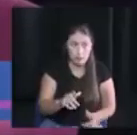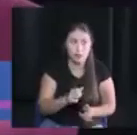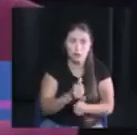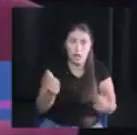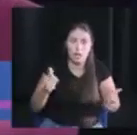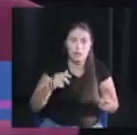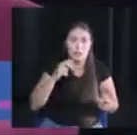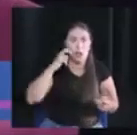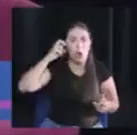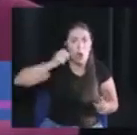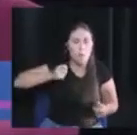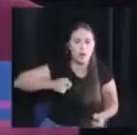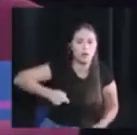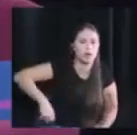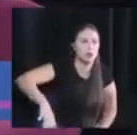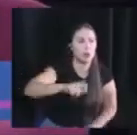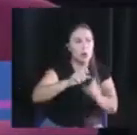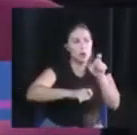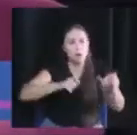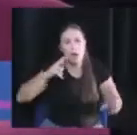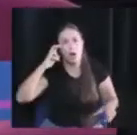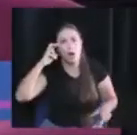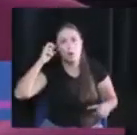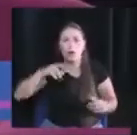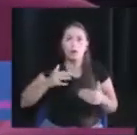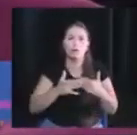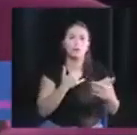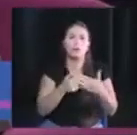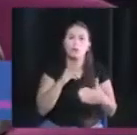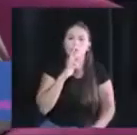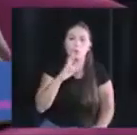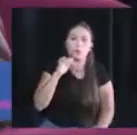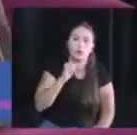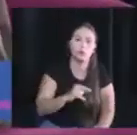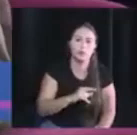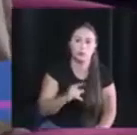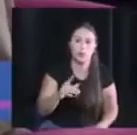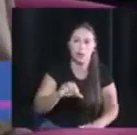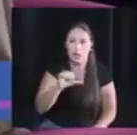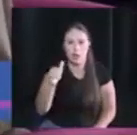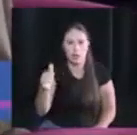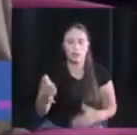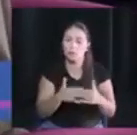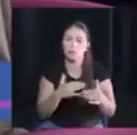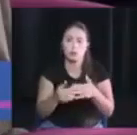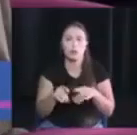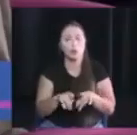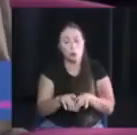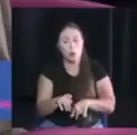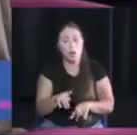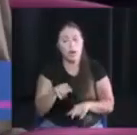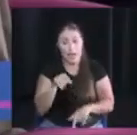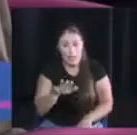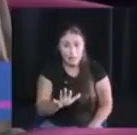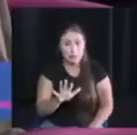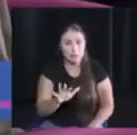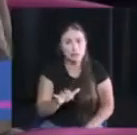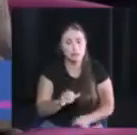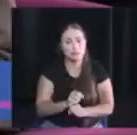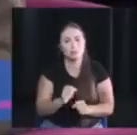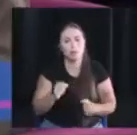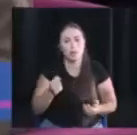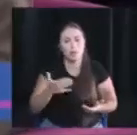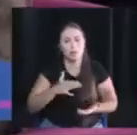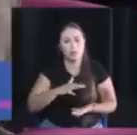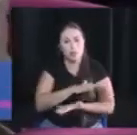de opinión ciudadana, sea cual sea el resultado de eso, estaremos bastante bien situados.